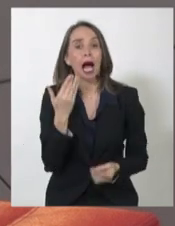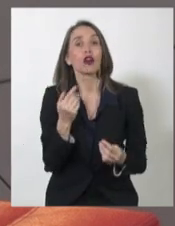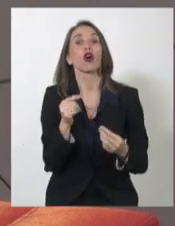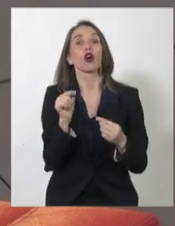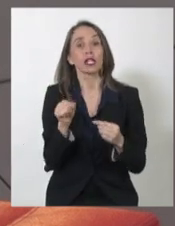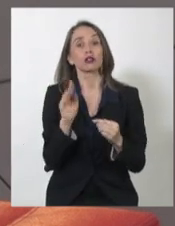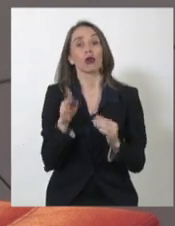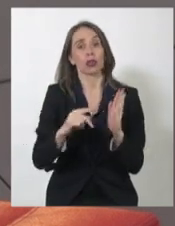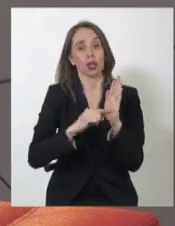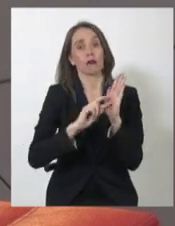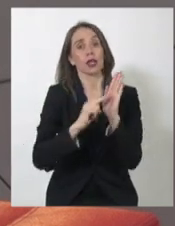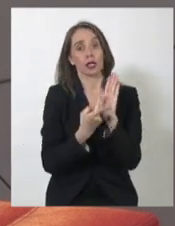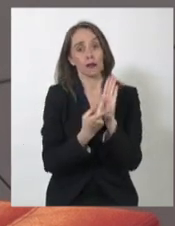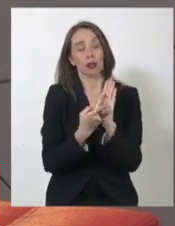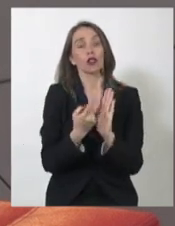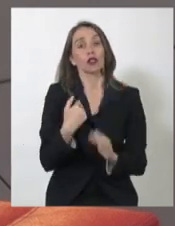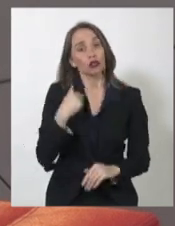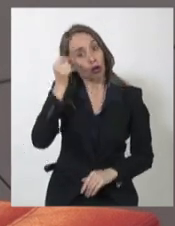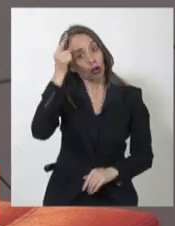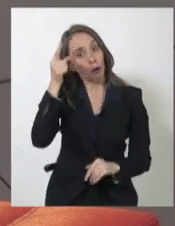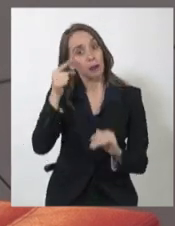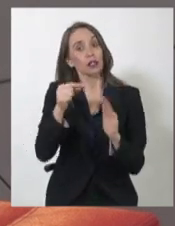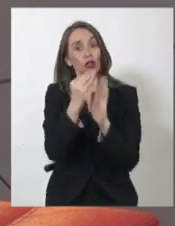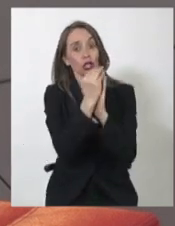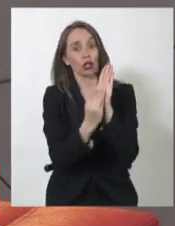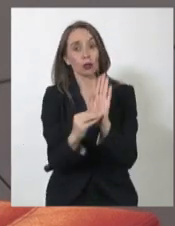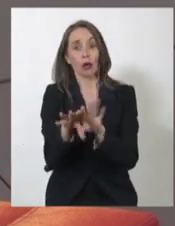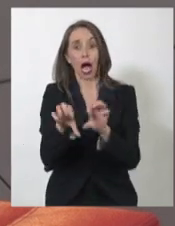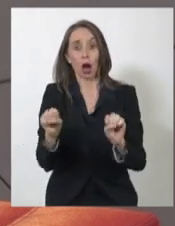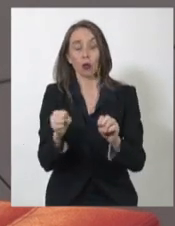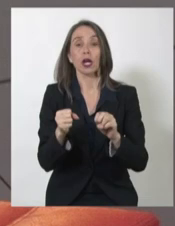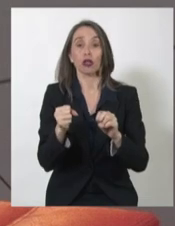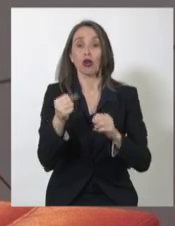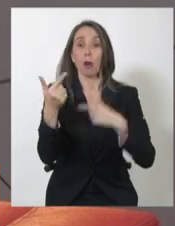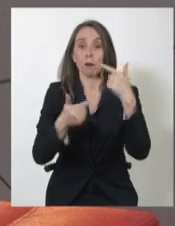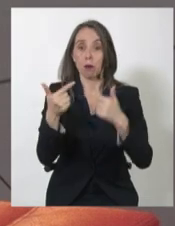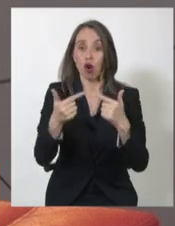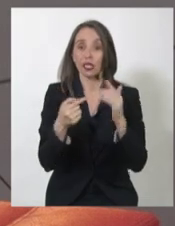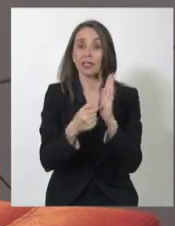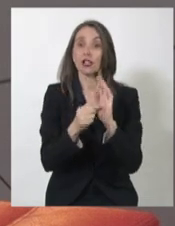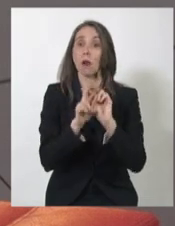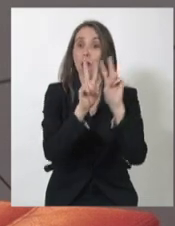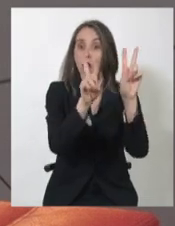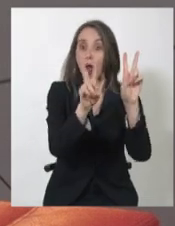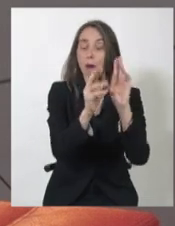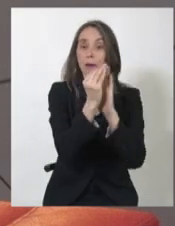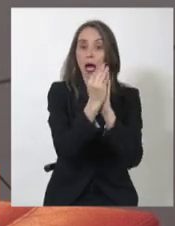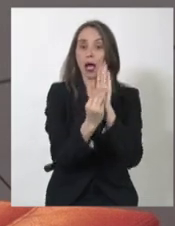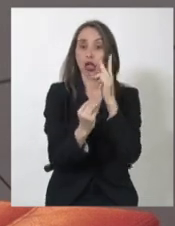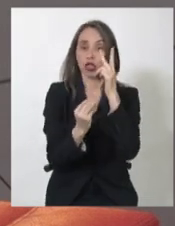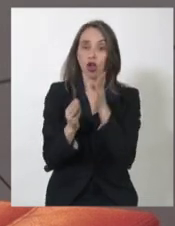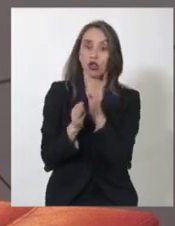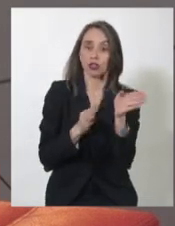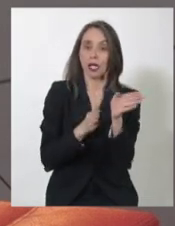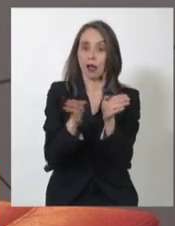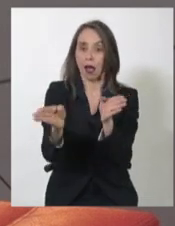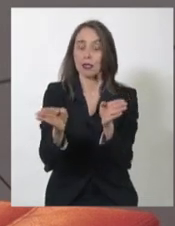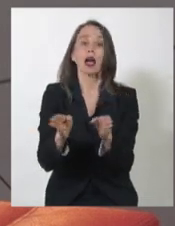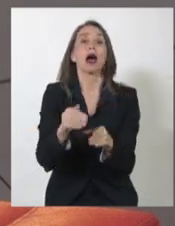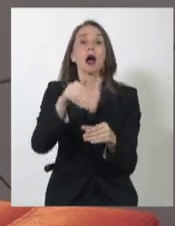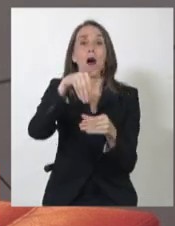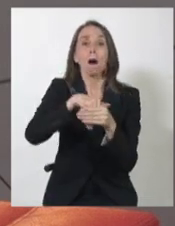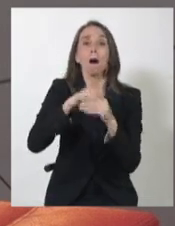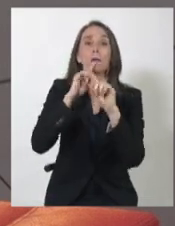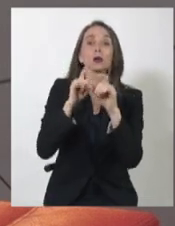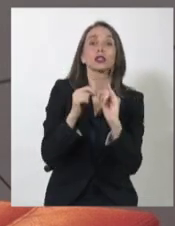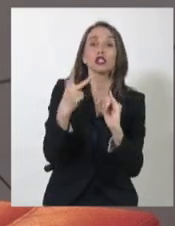que debería hacer. Por lo que entiendo, en todo caso, del acuerdo político, el acuerdo llega a dos, tiene dos dimensiones. Uno, para el plebiscito de